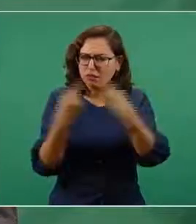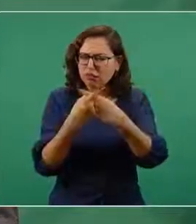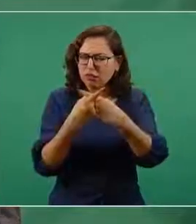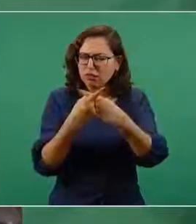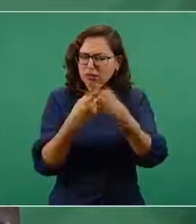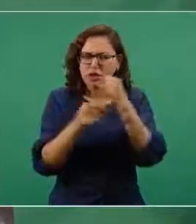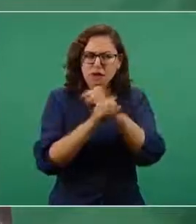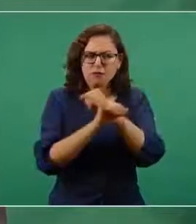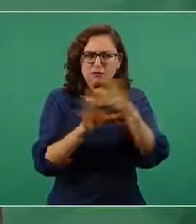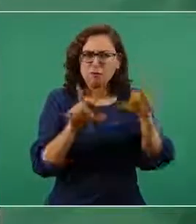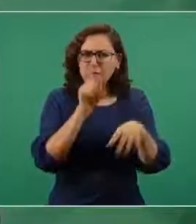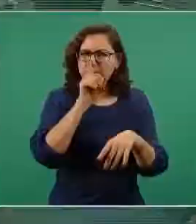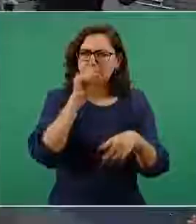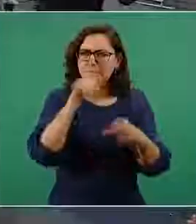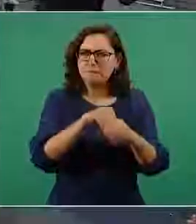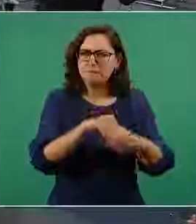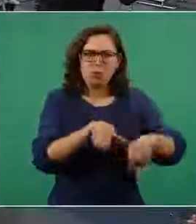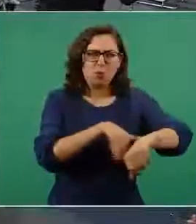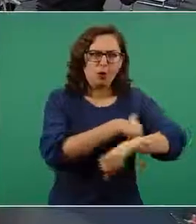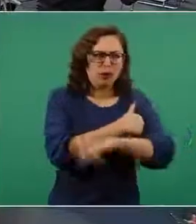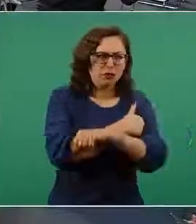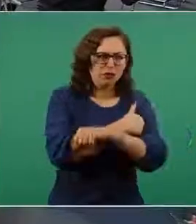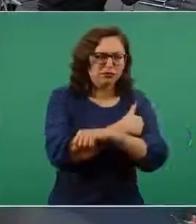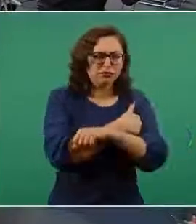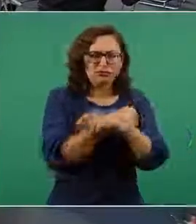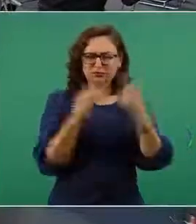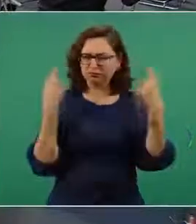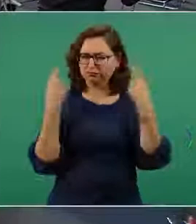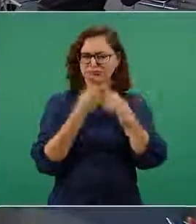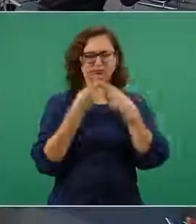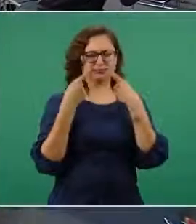¿Cuánto nos cuesta este instituto?